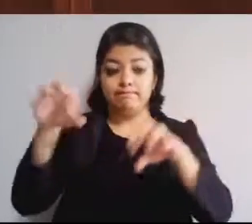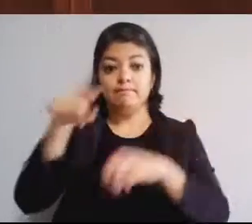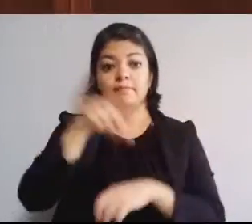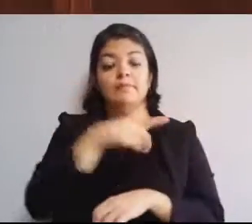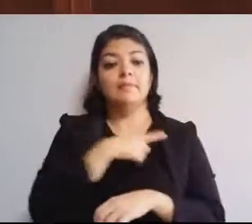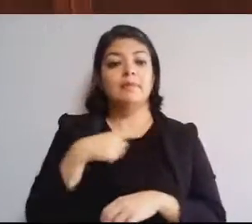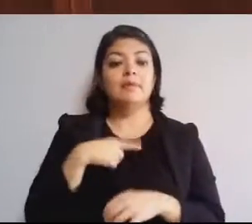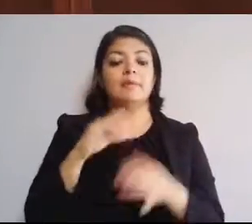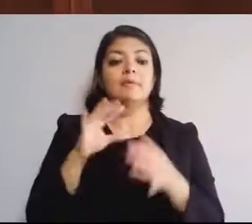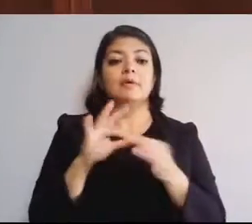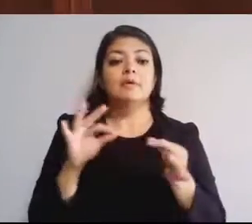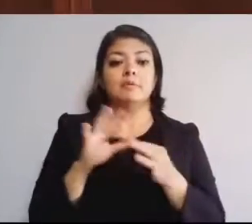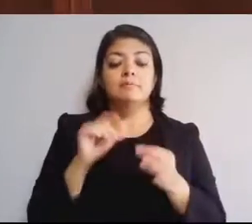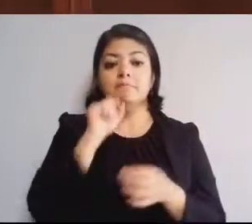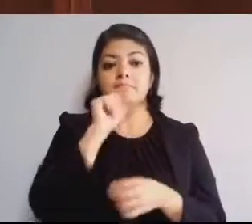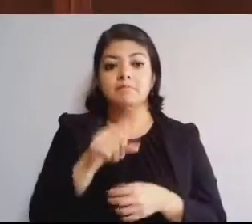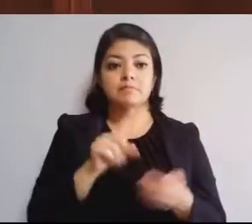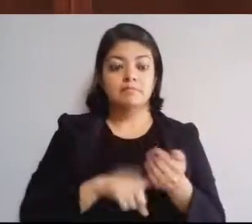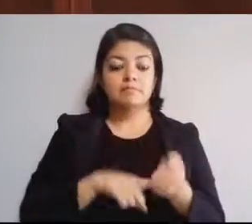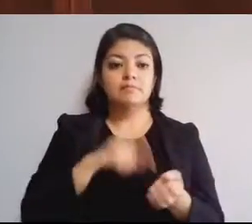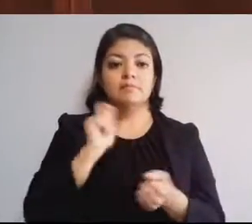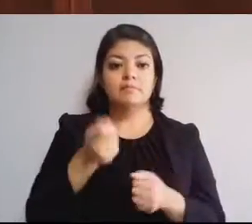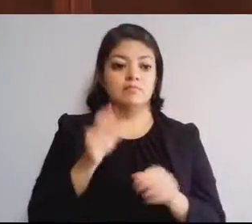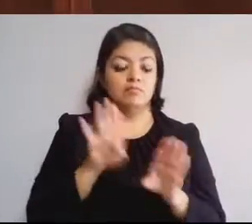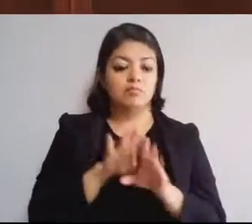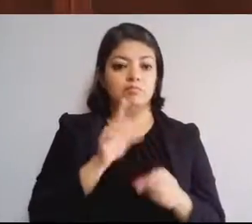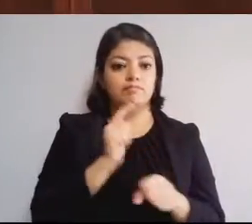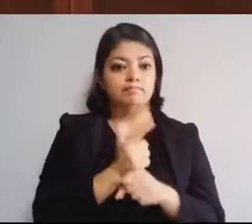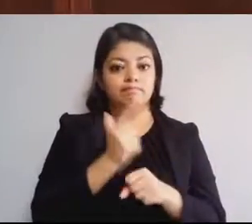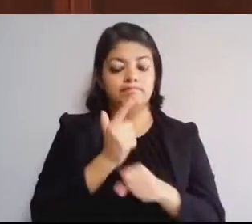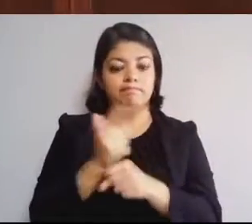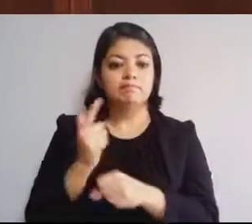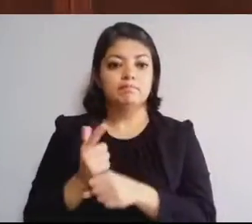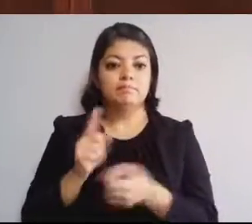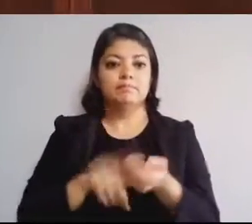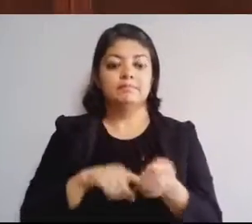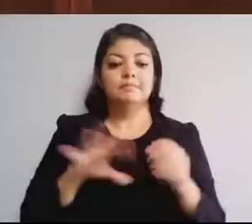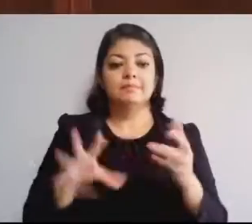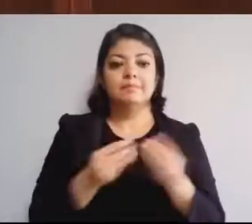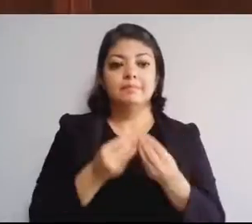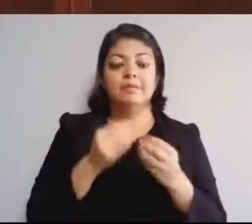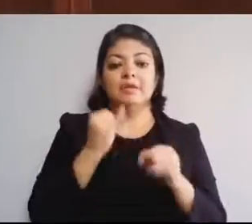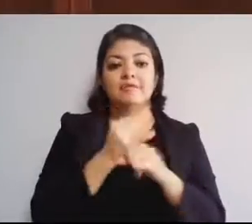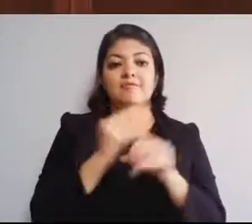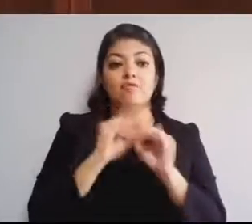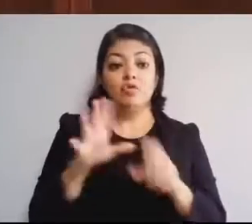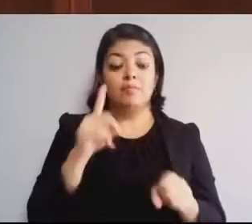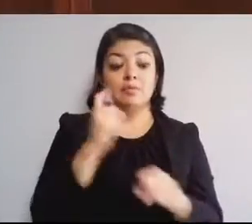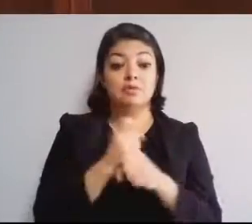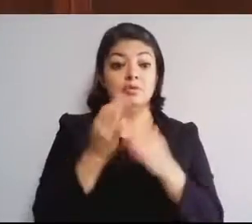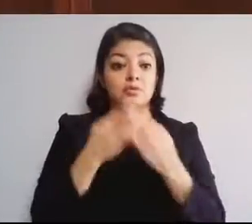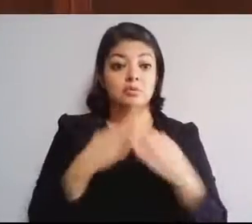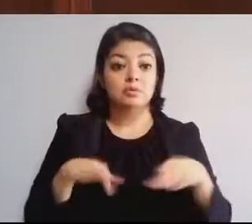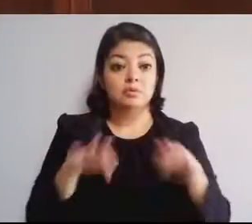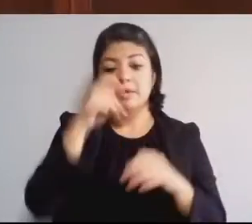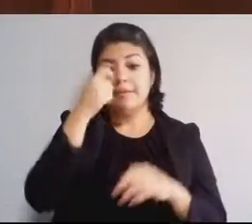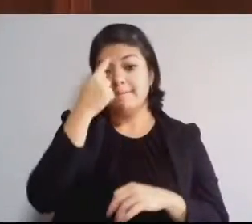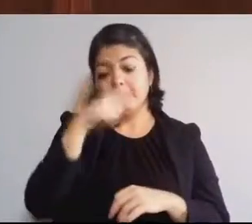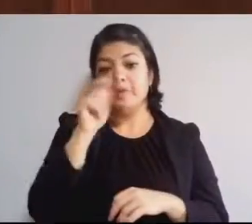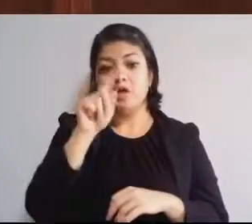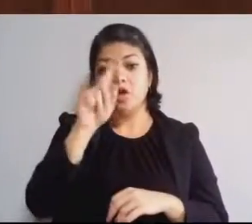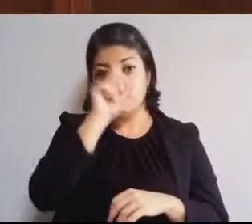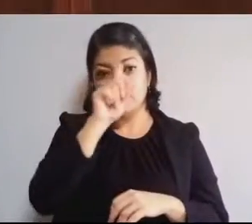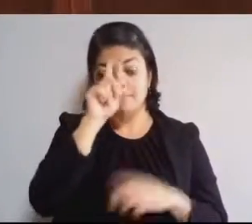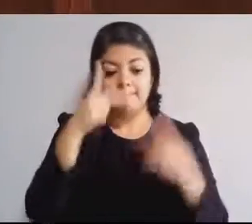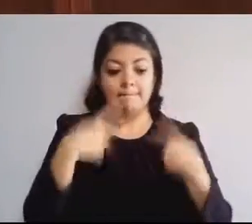con los mismos datos de identificación en la entrada de cada una de ellas, dando información esencial para la orientación para personas